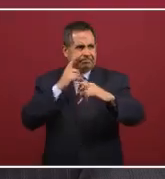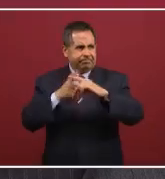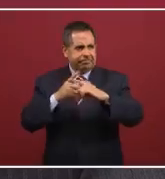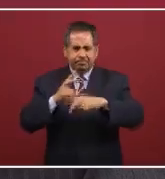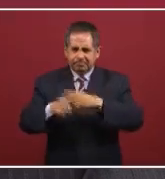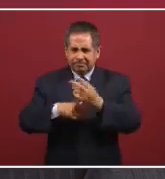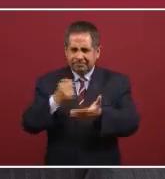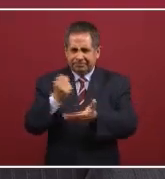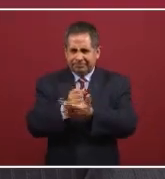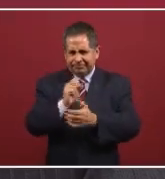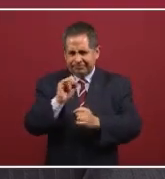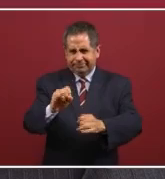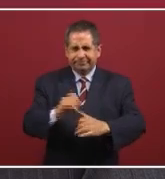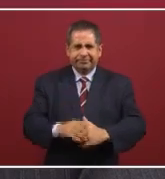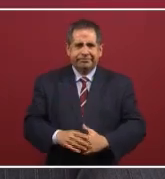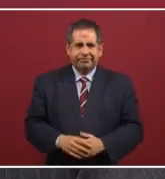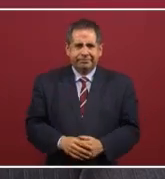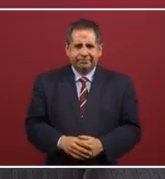aprobar el tratado.